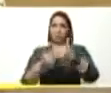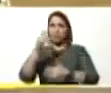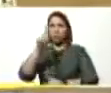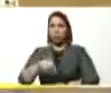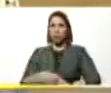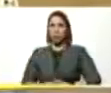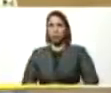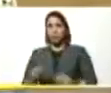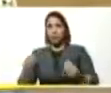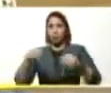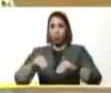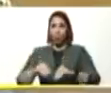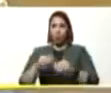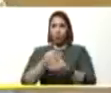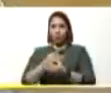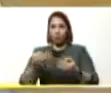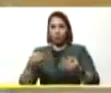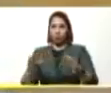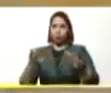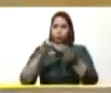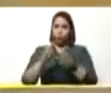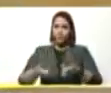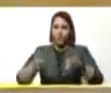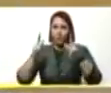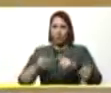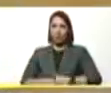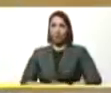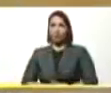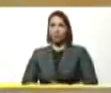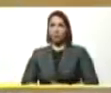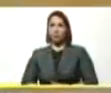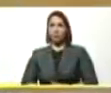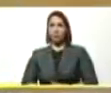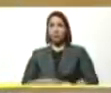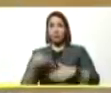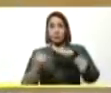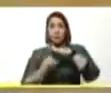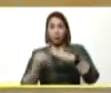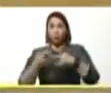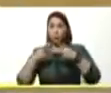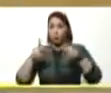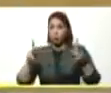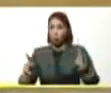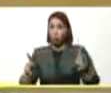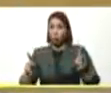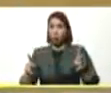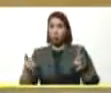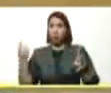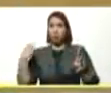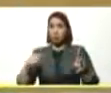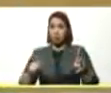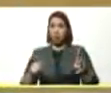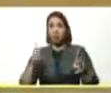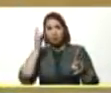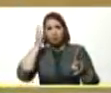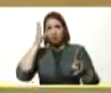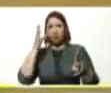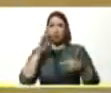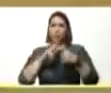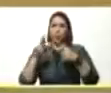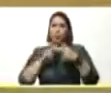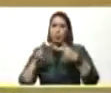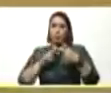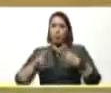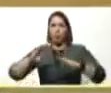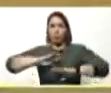las alianzas intersectoriales que permite que instituciones públicas que tienen generación de recursos